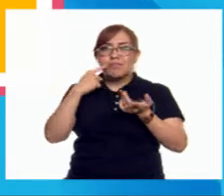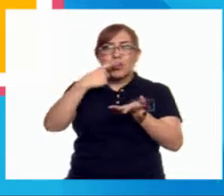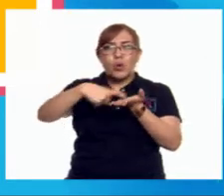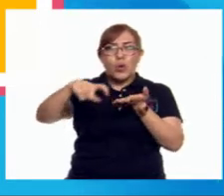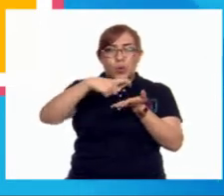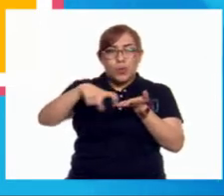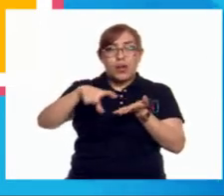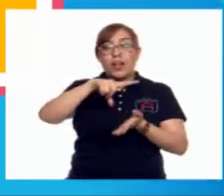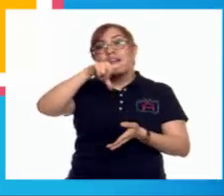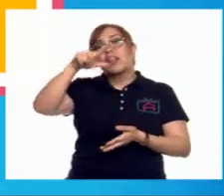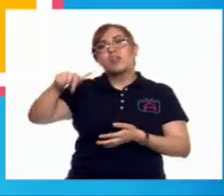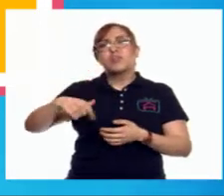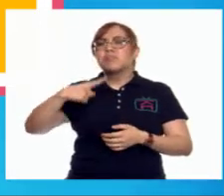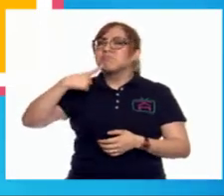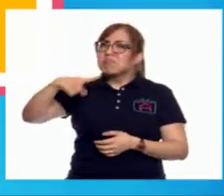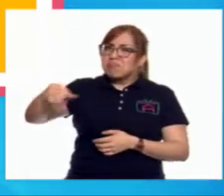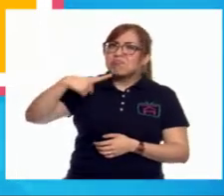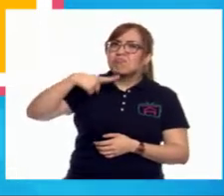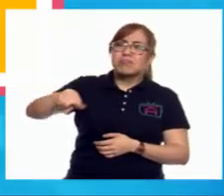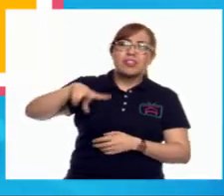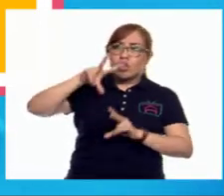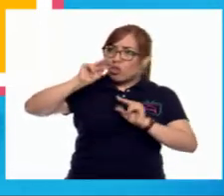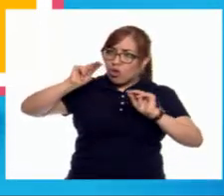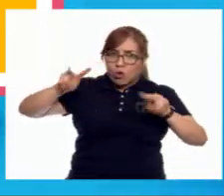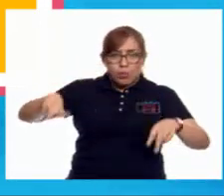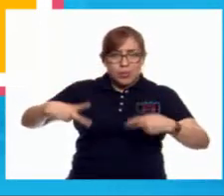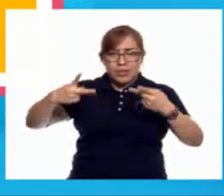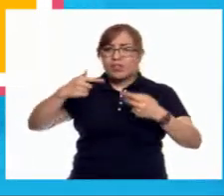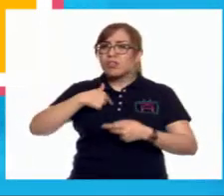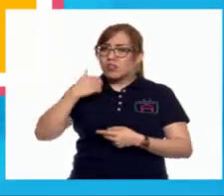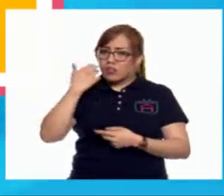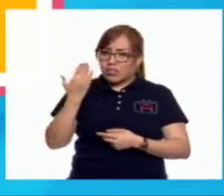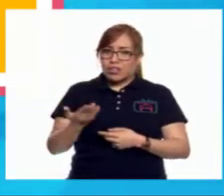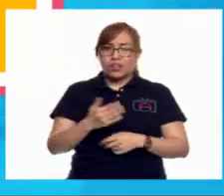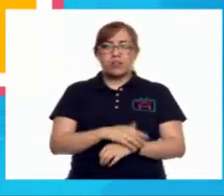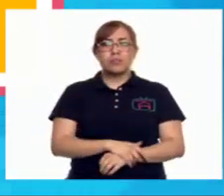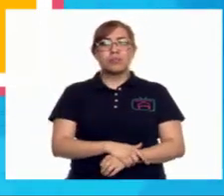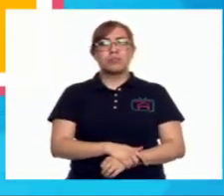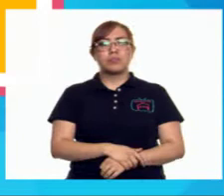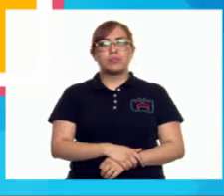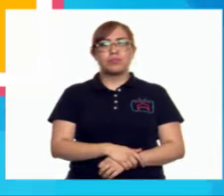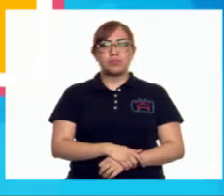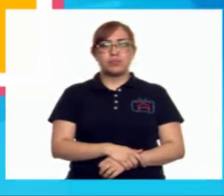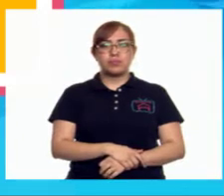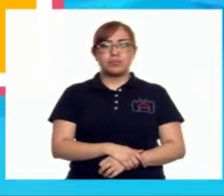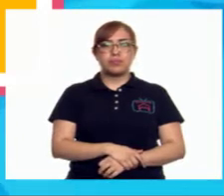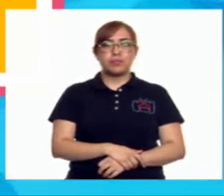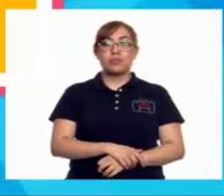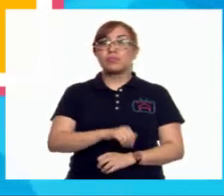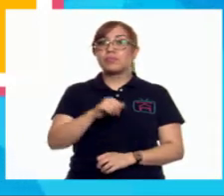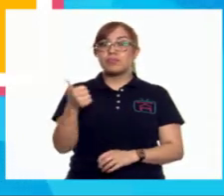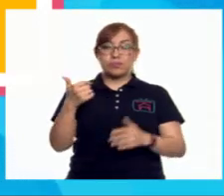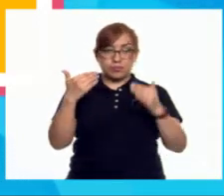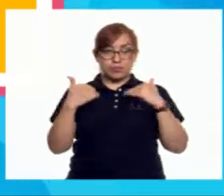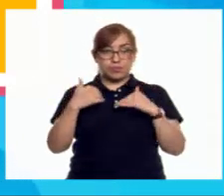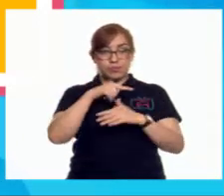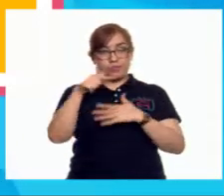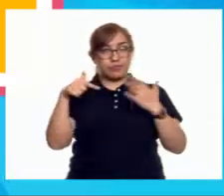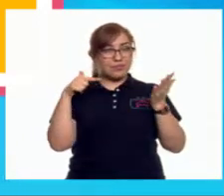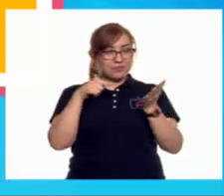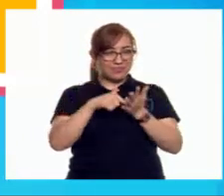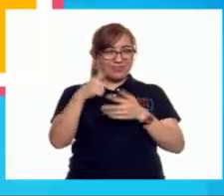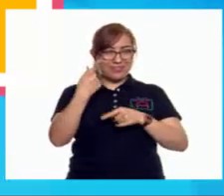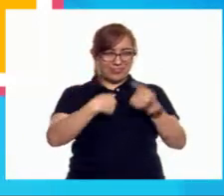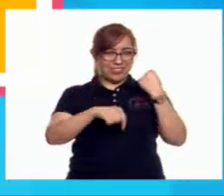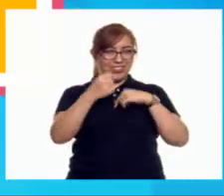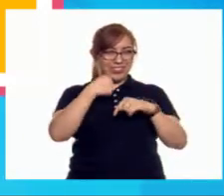reclamando porque no le vendió la que ella quería. Y el local de ropa deportiva dando las